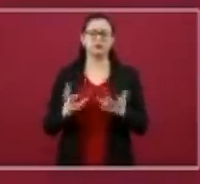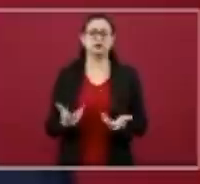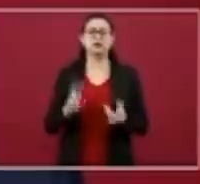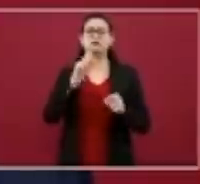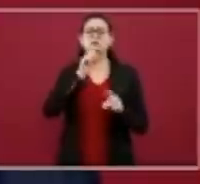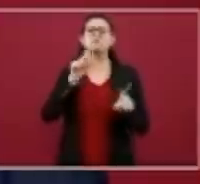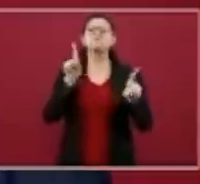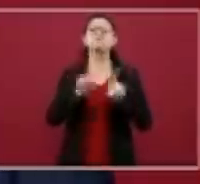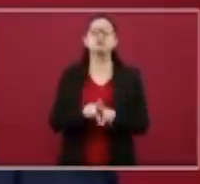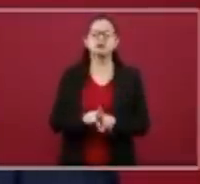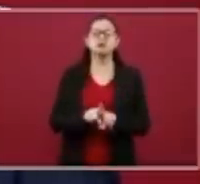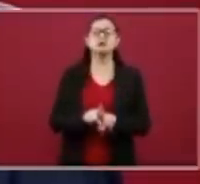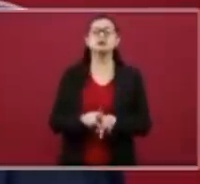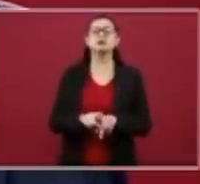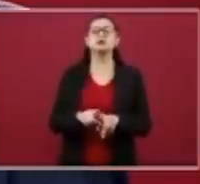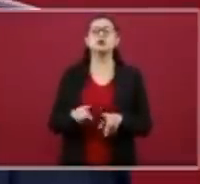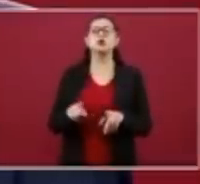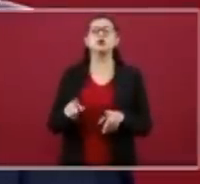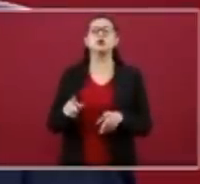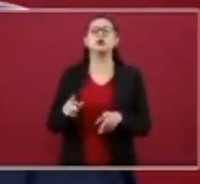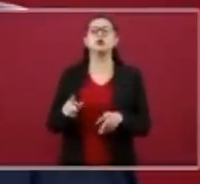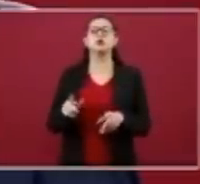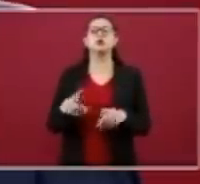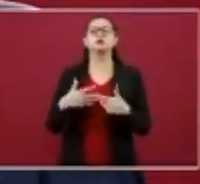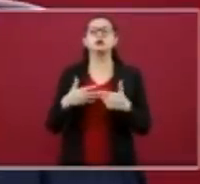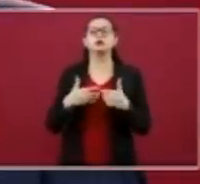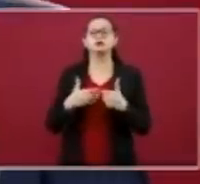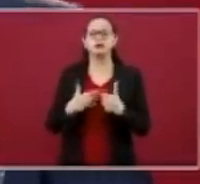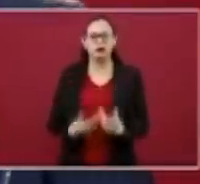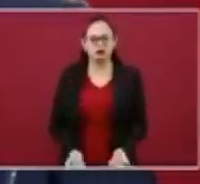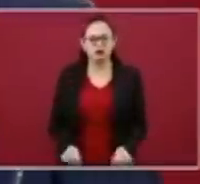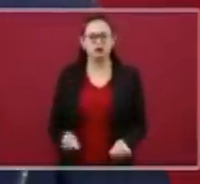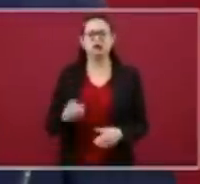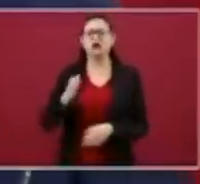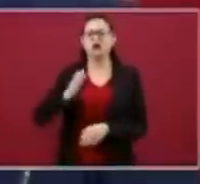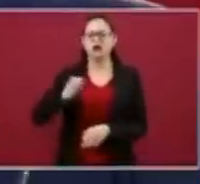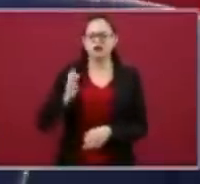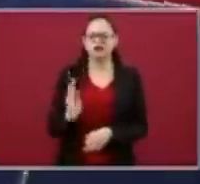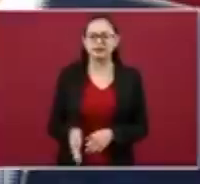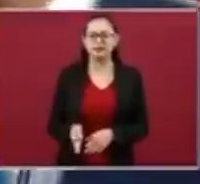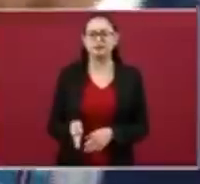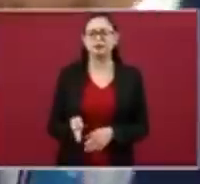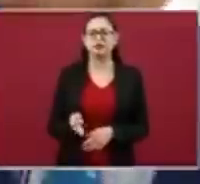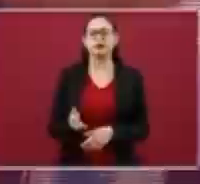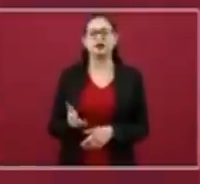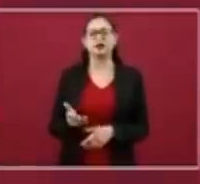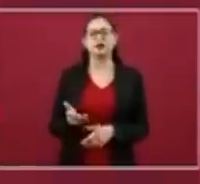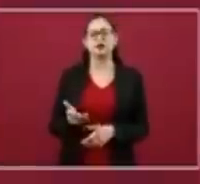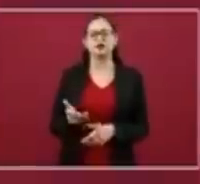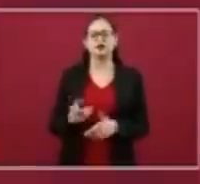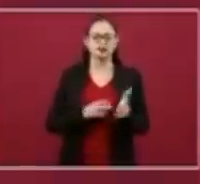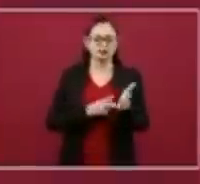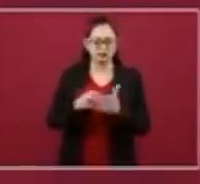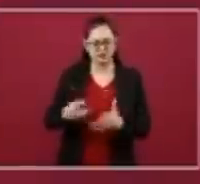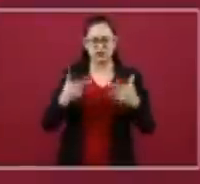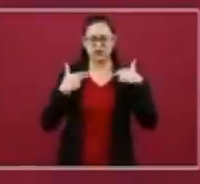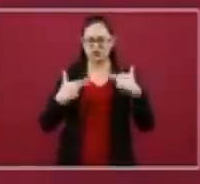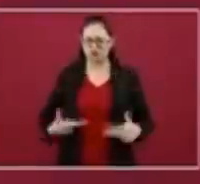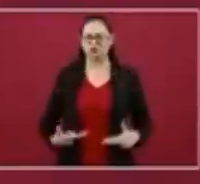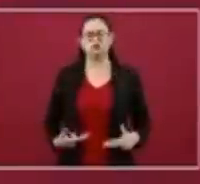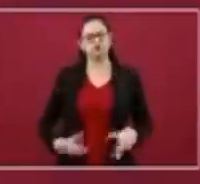entendimiento, la aceptación de que se van a garantizar los derechos humanos